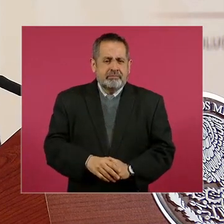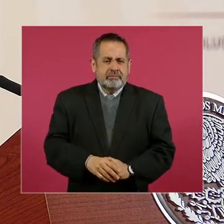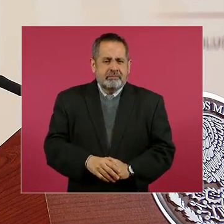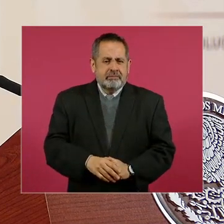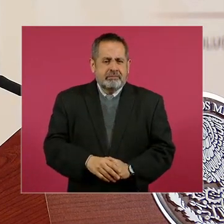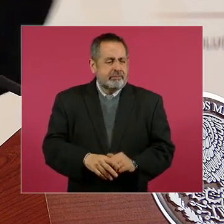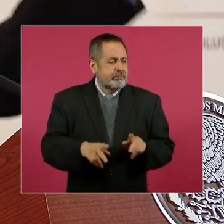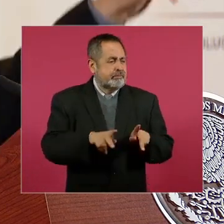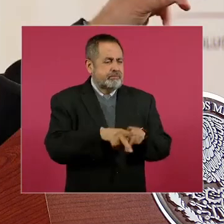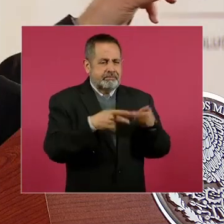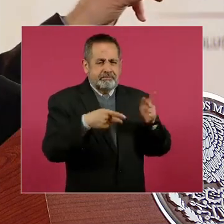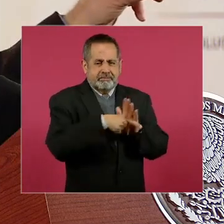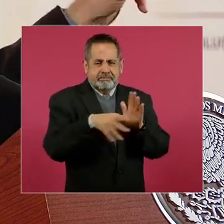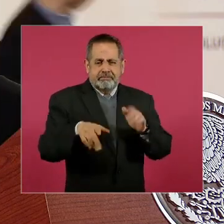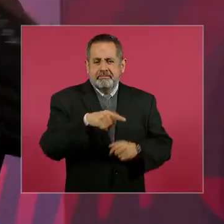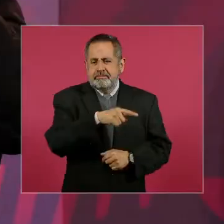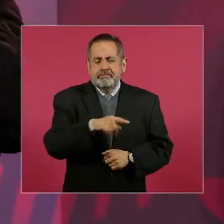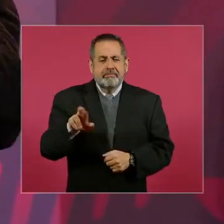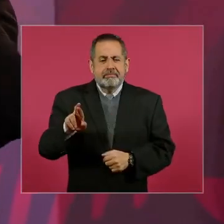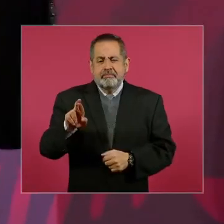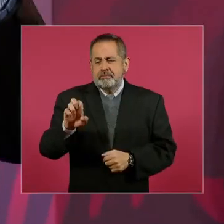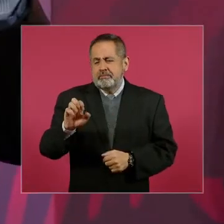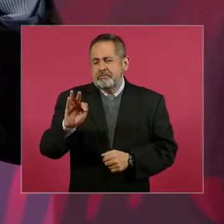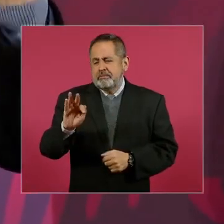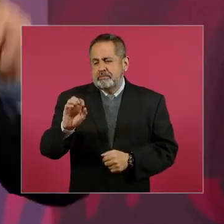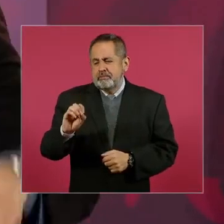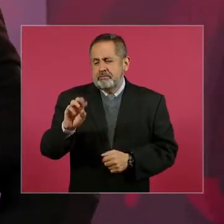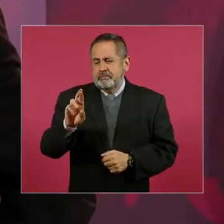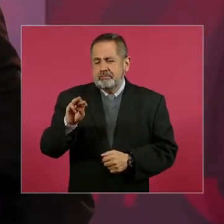el Reforma también, así, 8 columnas.